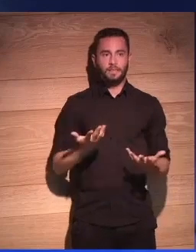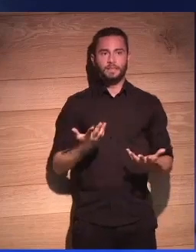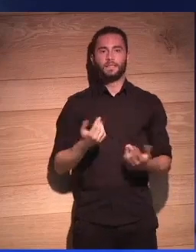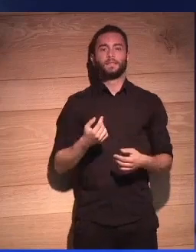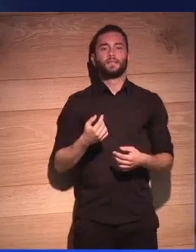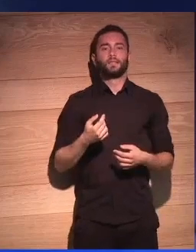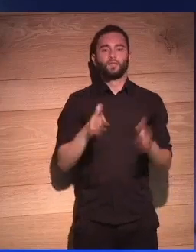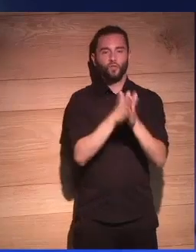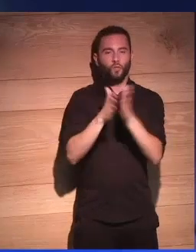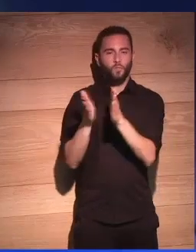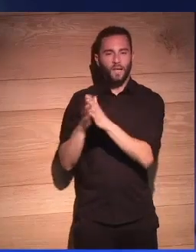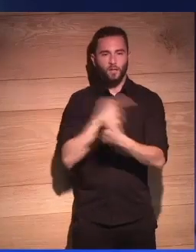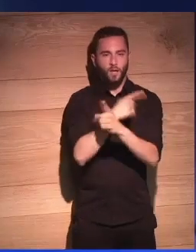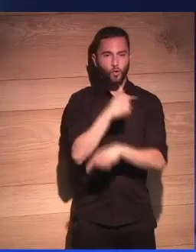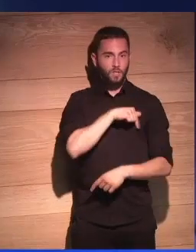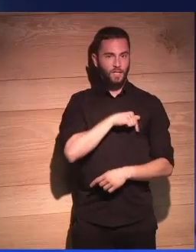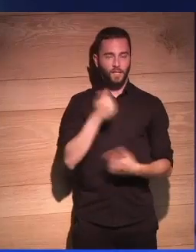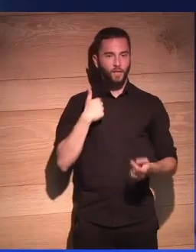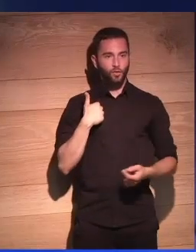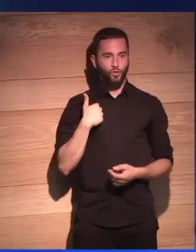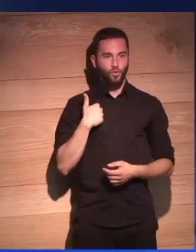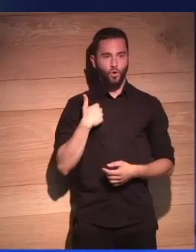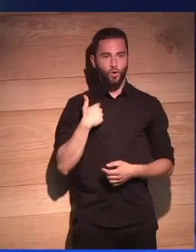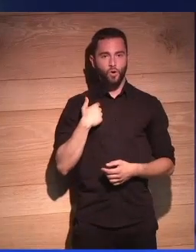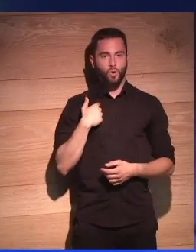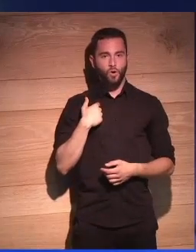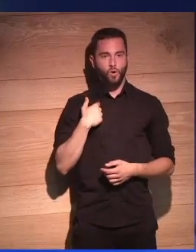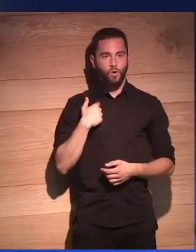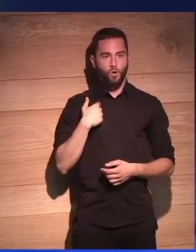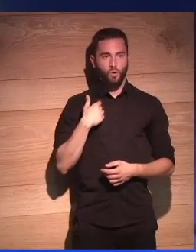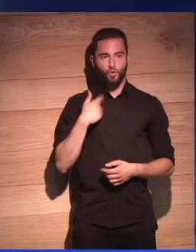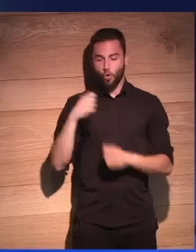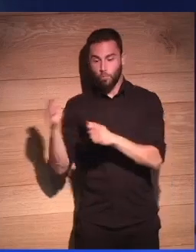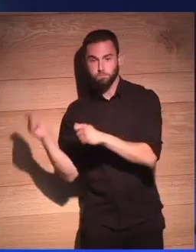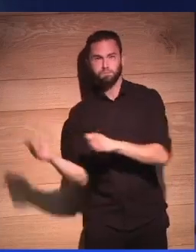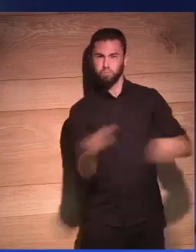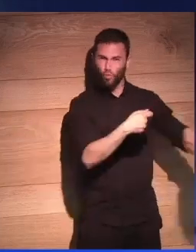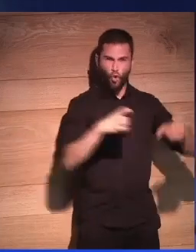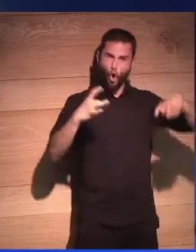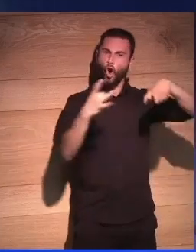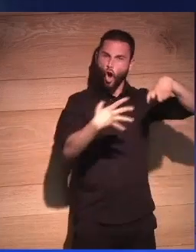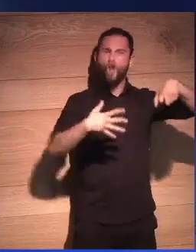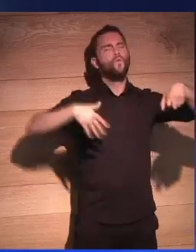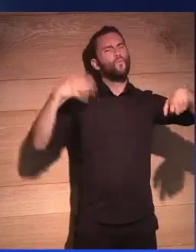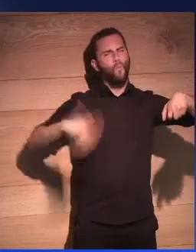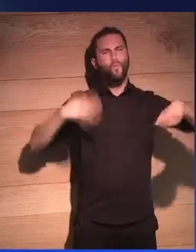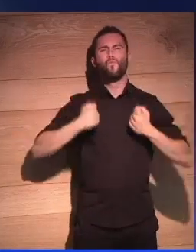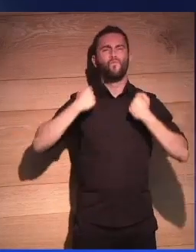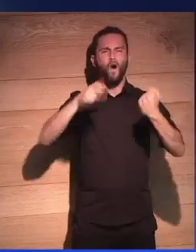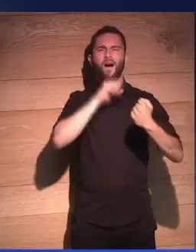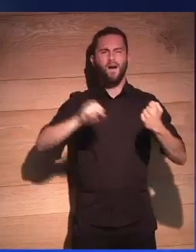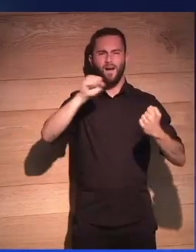indignación de mis compañeros. Y luego, de la nada, yo marqué un golazo, de esos golazos que